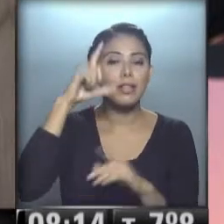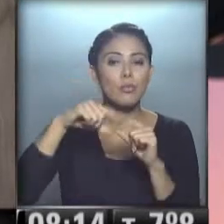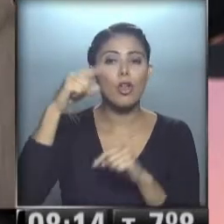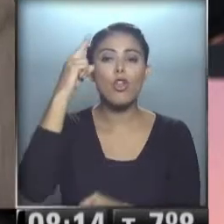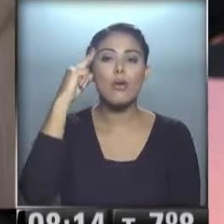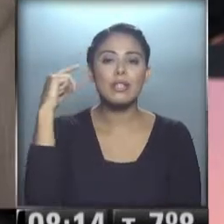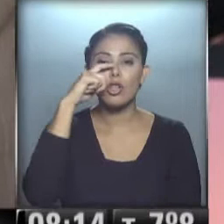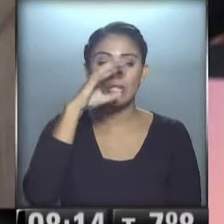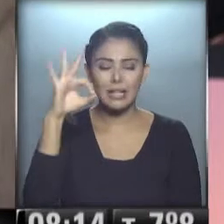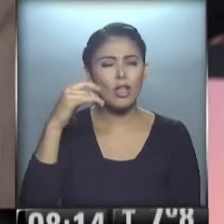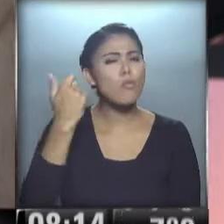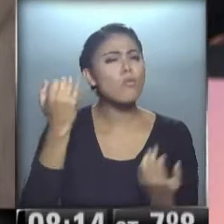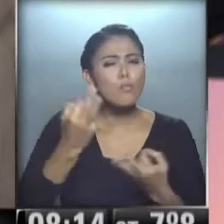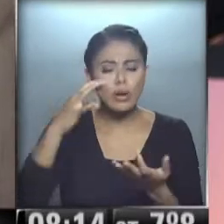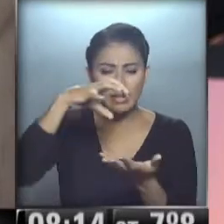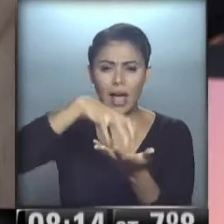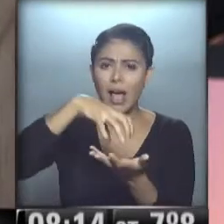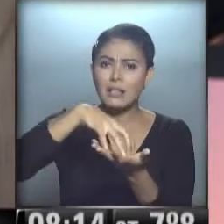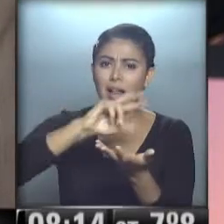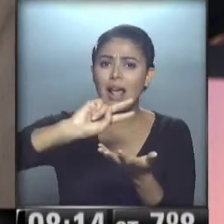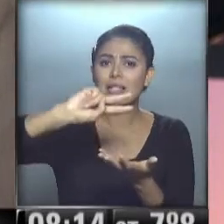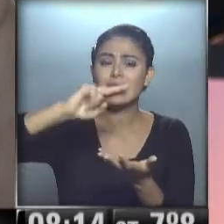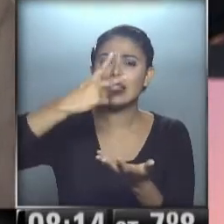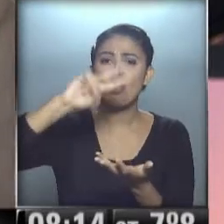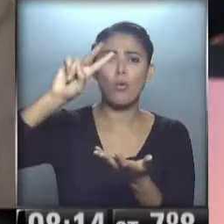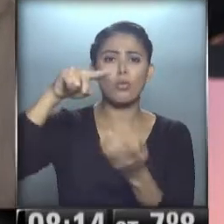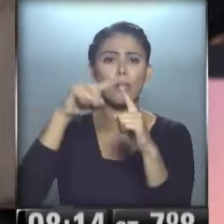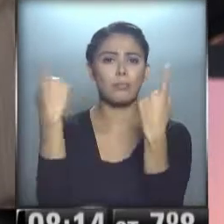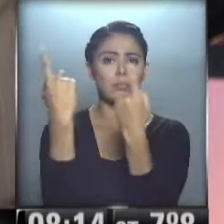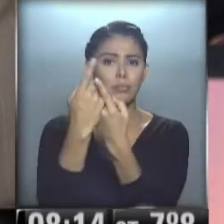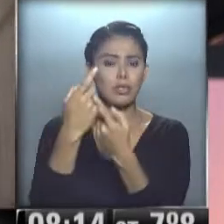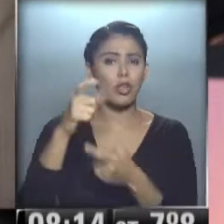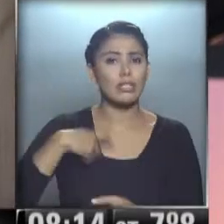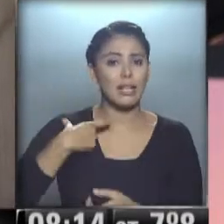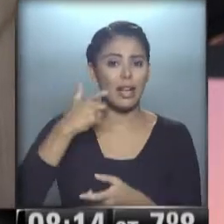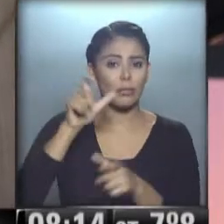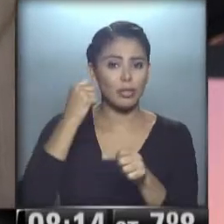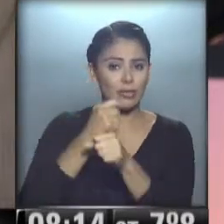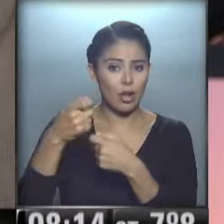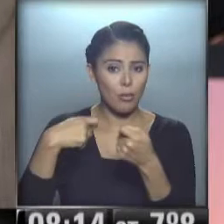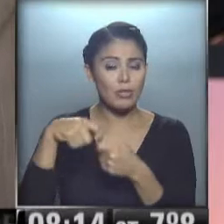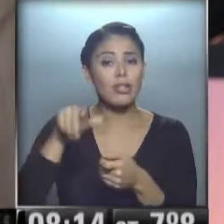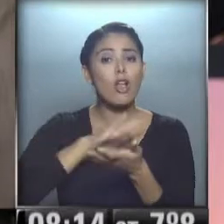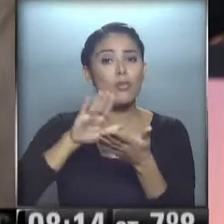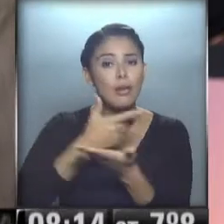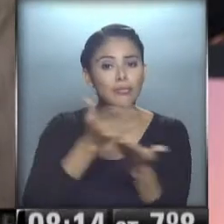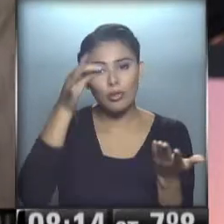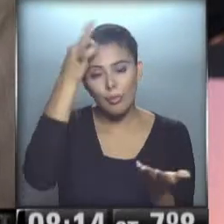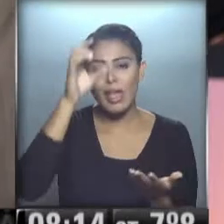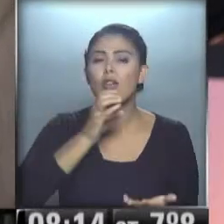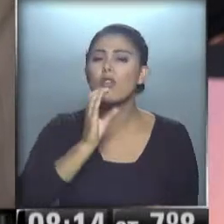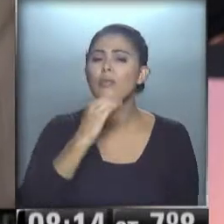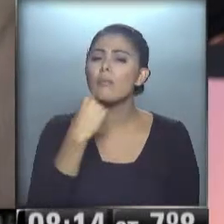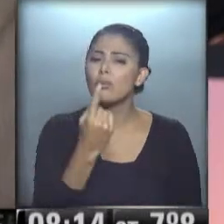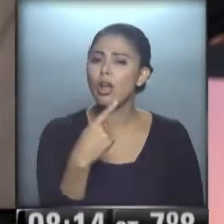970. Es una muy linda sala en el segundo piso del Sindicato de Empleados de Comercio. Y esta comedia dramática, La Nueva Ilusión, se pregunta,